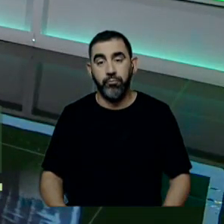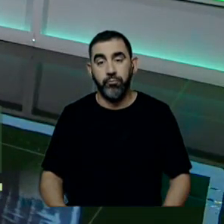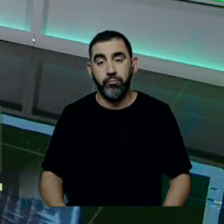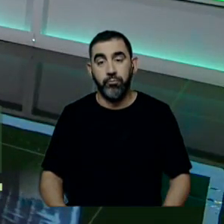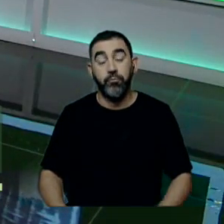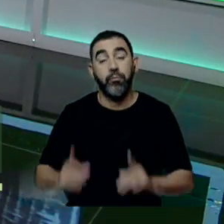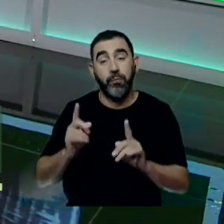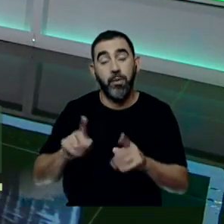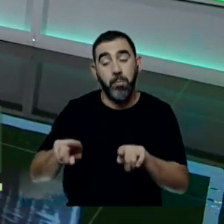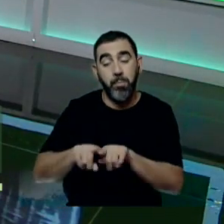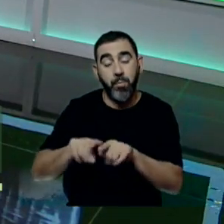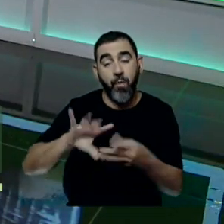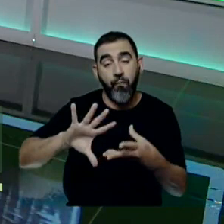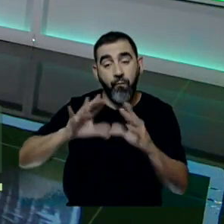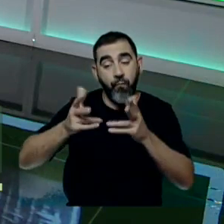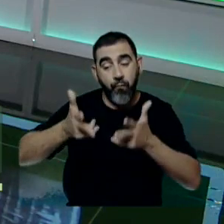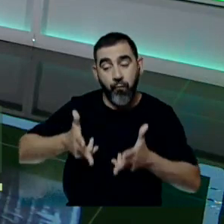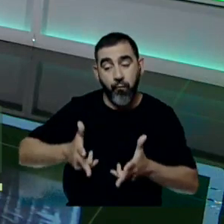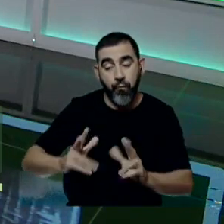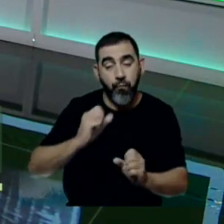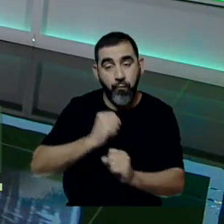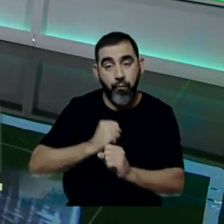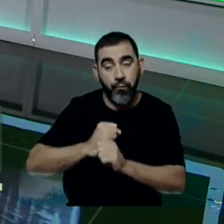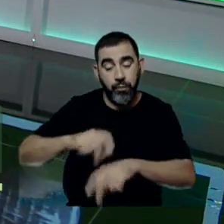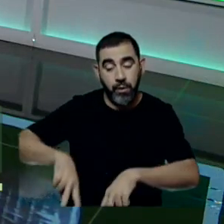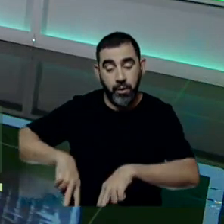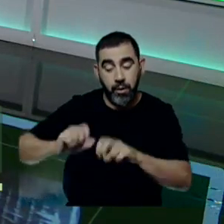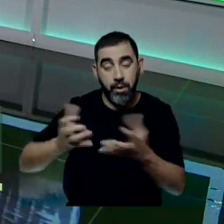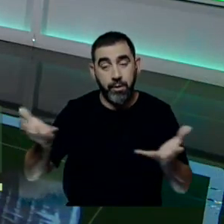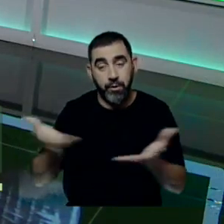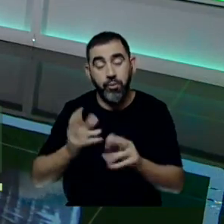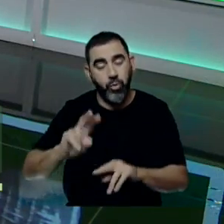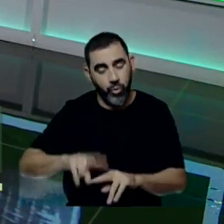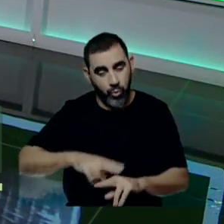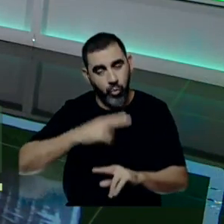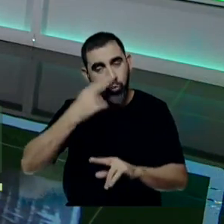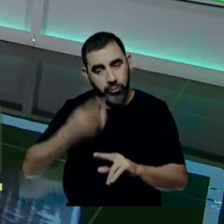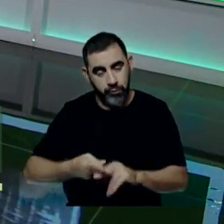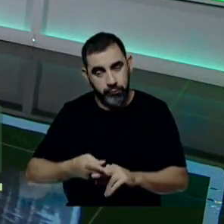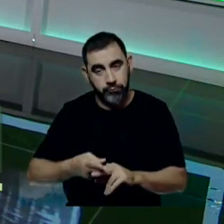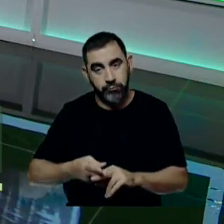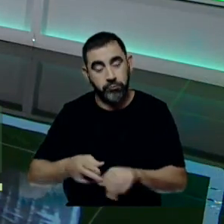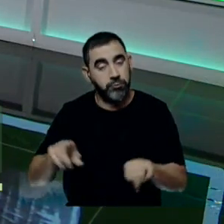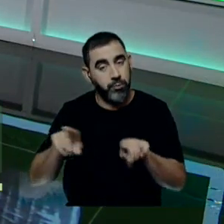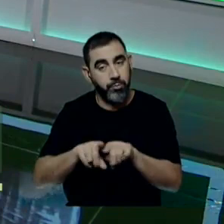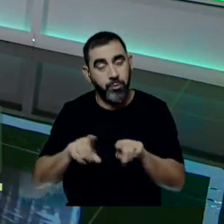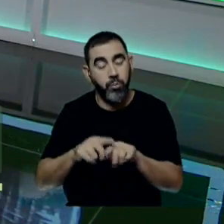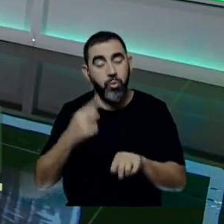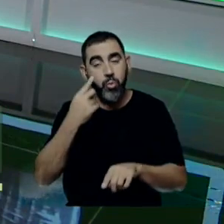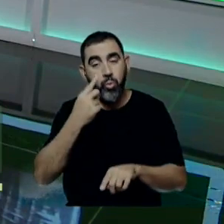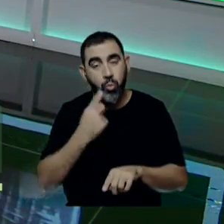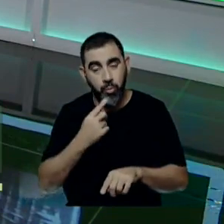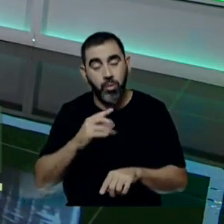Repitiendo la metodología, lo estamos analizando ahora y nuevamente tenemos los datos